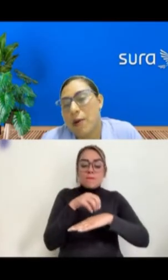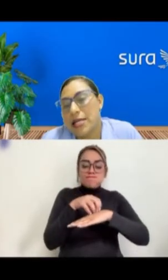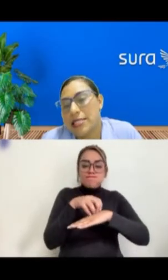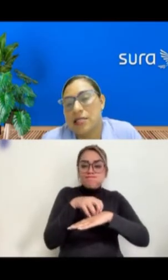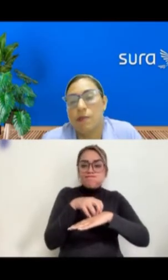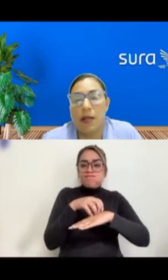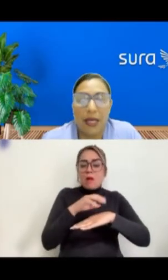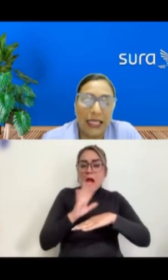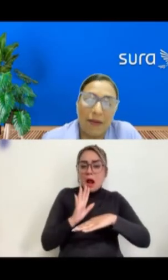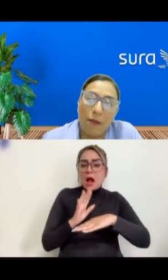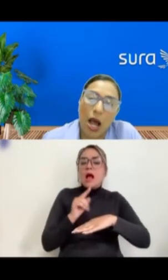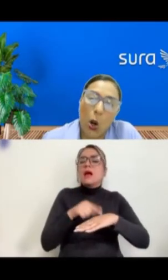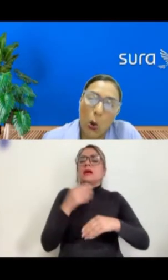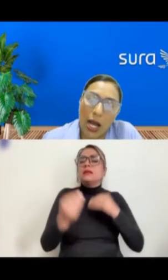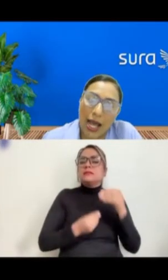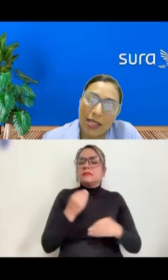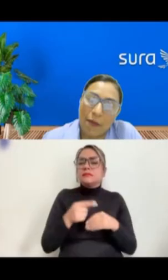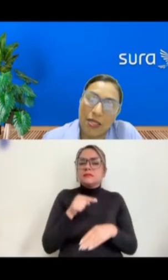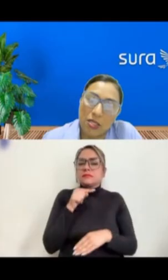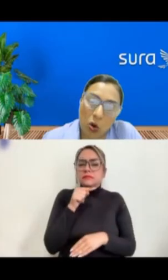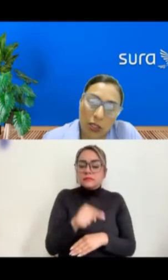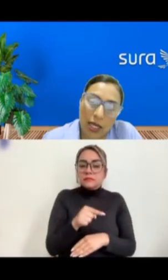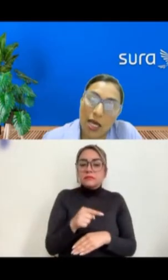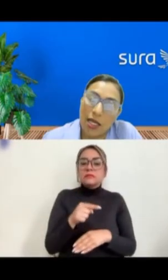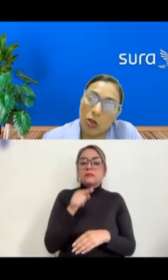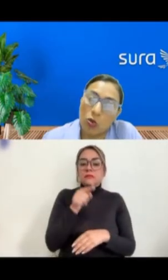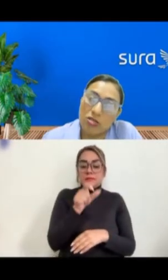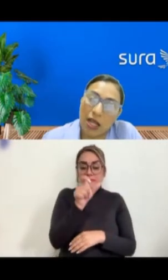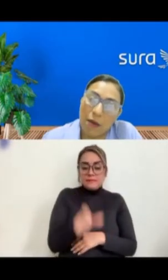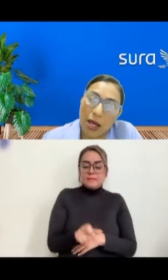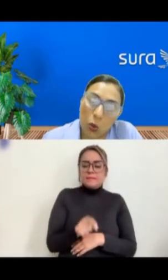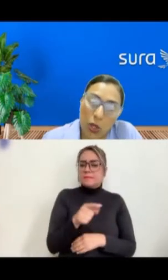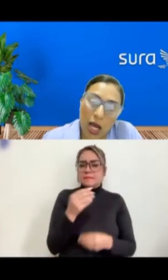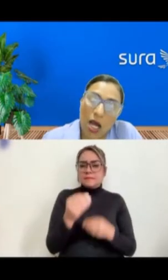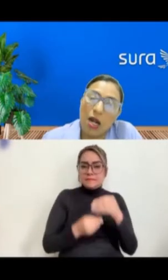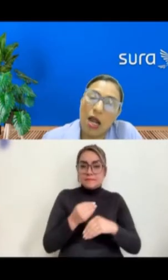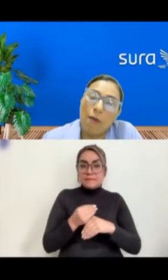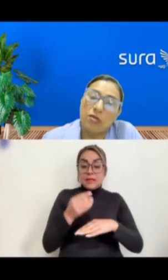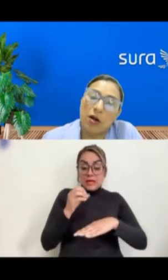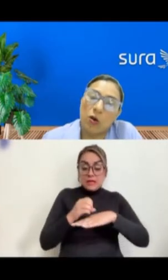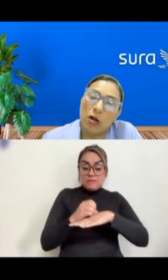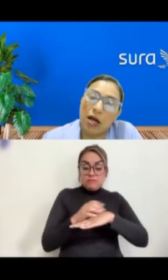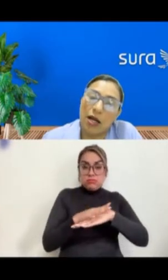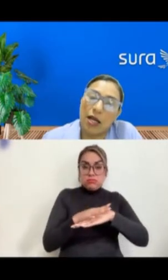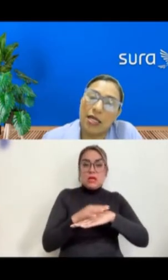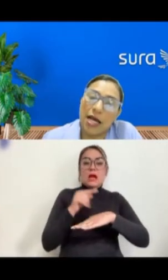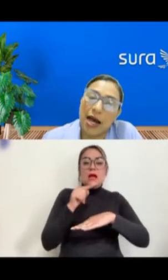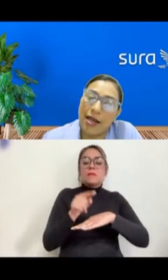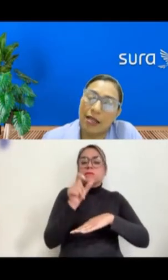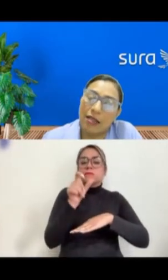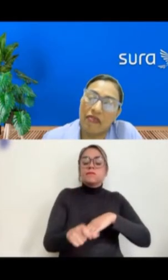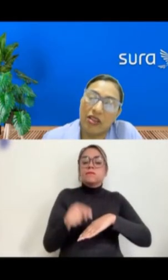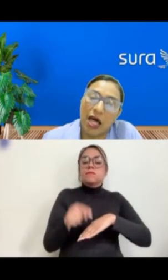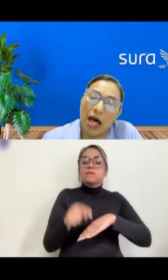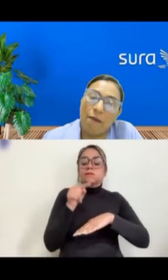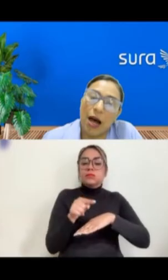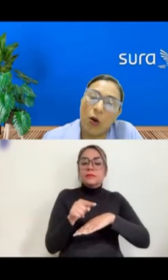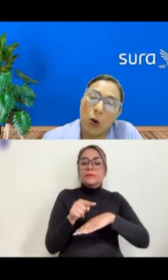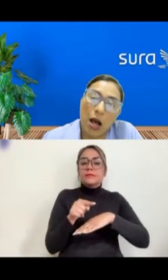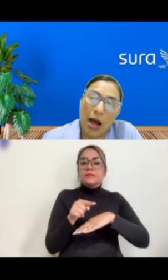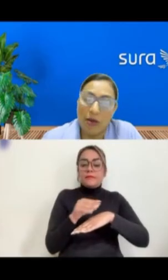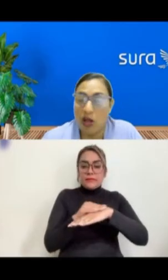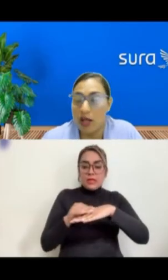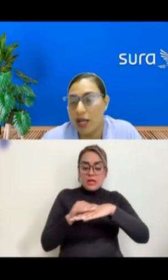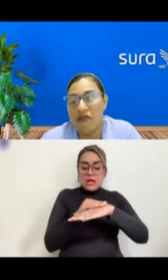ampollita. Ahí, ¿qué vamos a hacer? Simplemente vamos a colocar a esta persona que tuvo esa quemadura, la vamos a colocar esa área que está